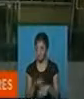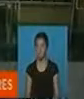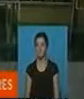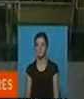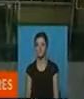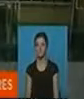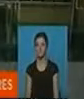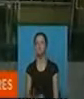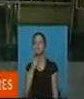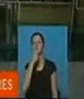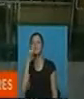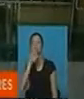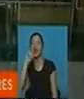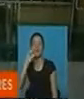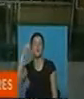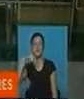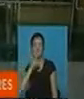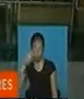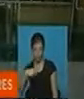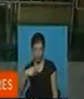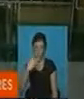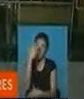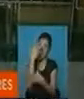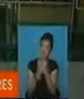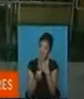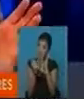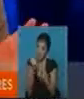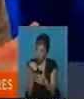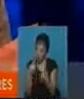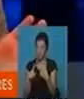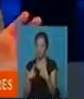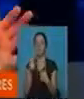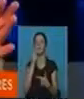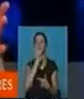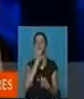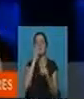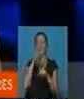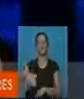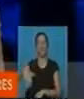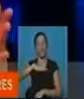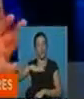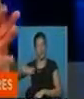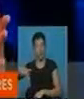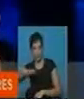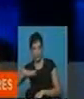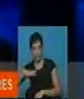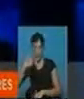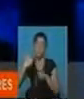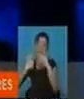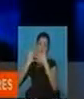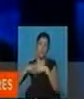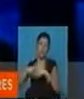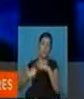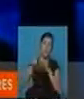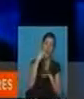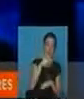Si Hillary Clinton no comete muchos errores, si algunos estados que son más rosas que rojos, es decir, no